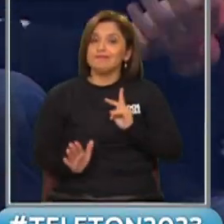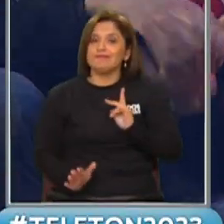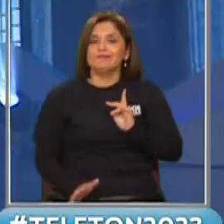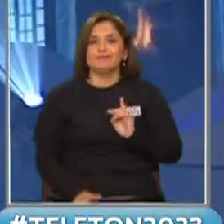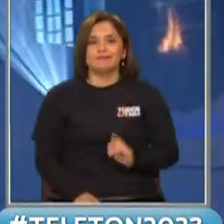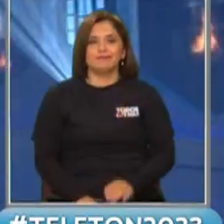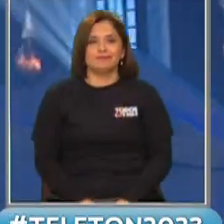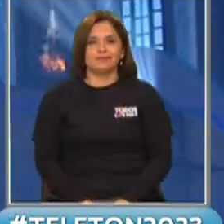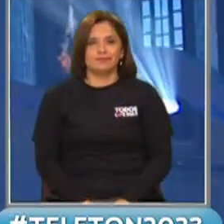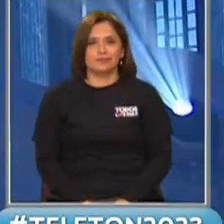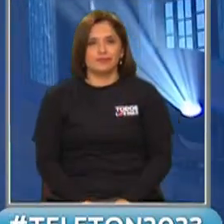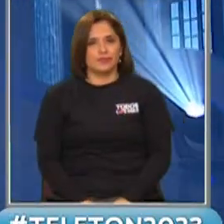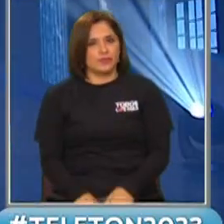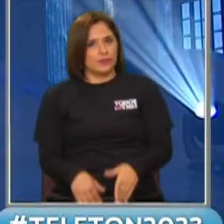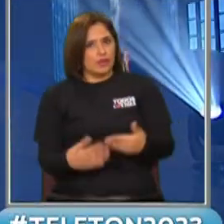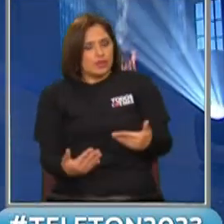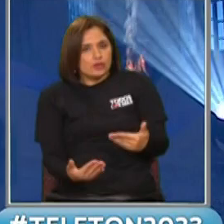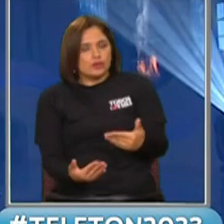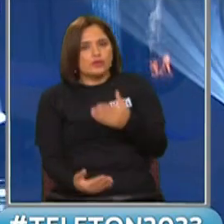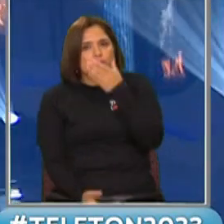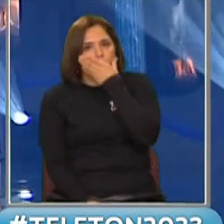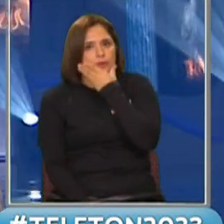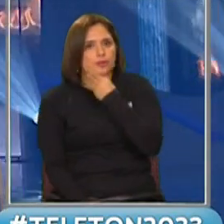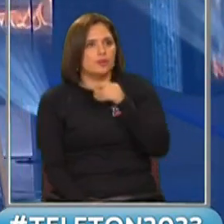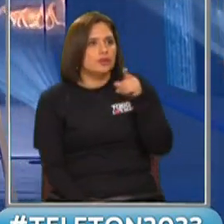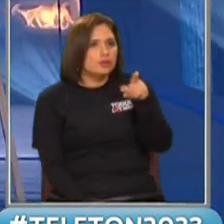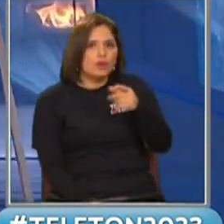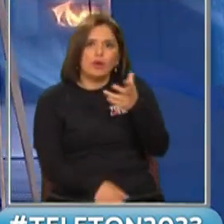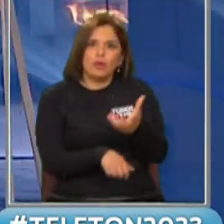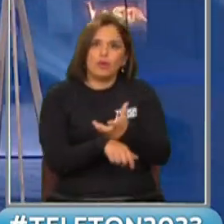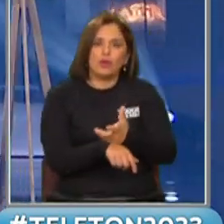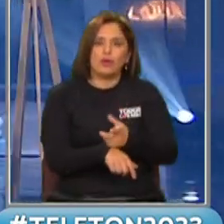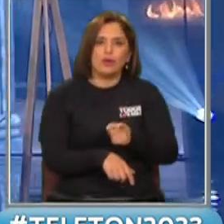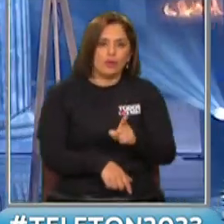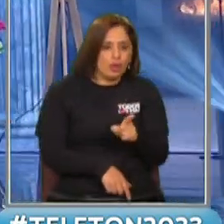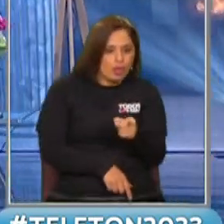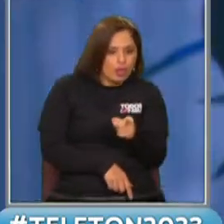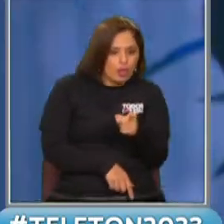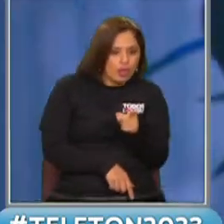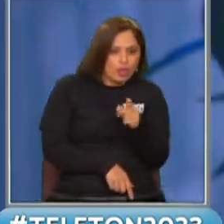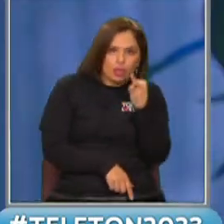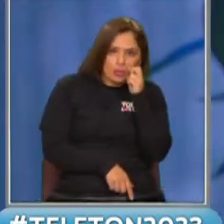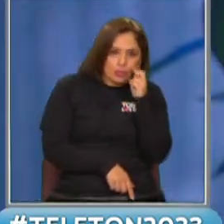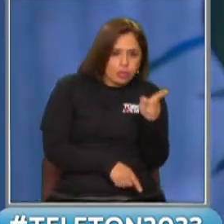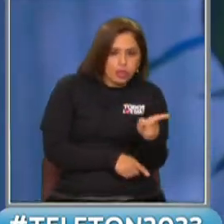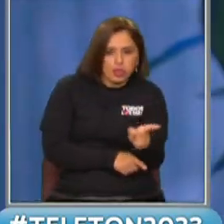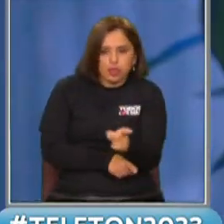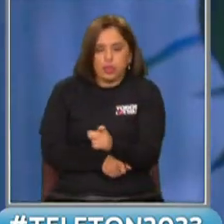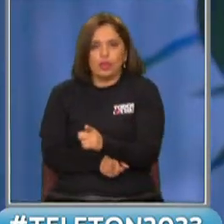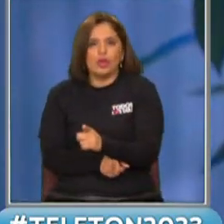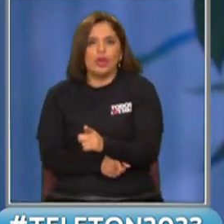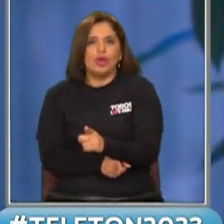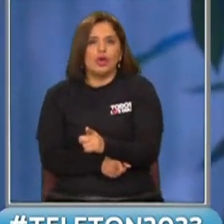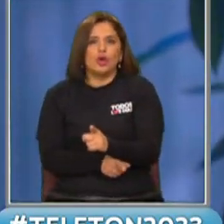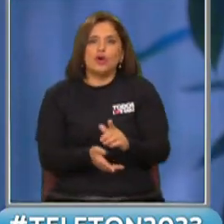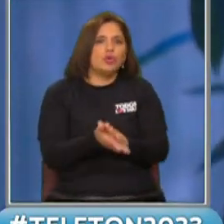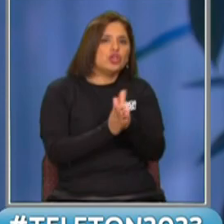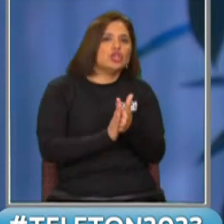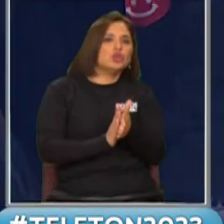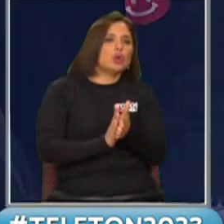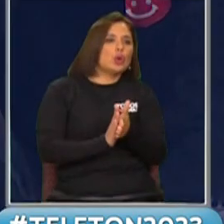s entonces y lo más bonito es que ahora el huevón como que no mea tira pato purific así como que te hace todo en